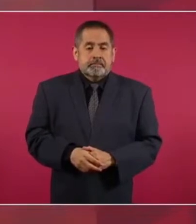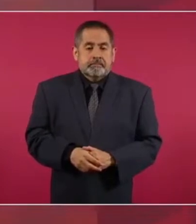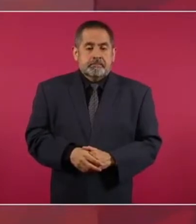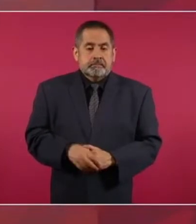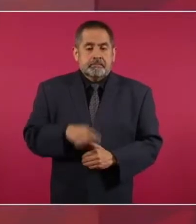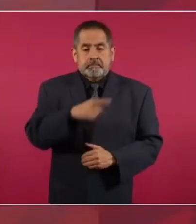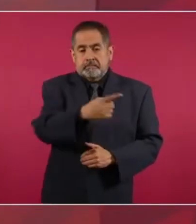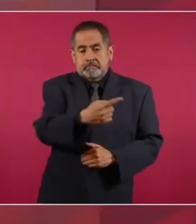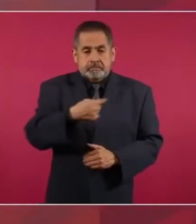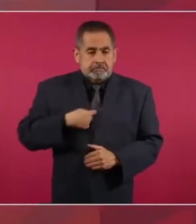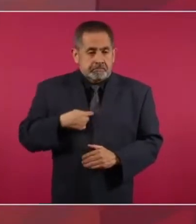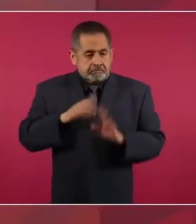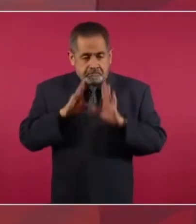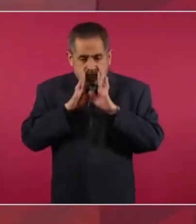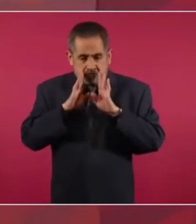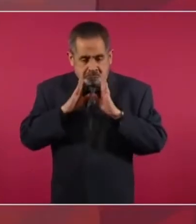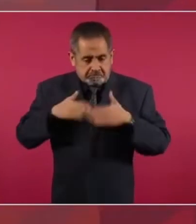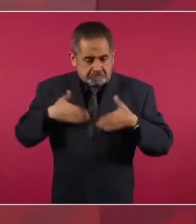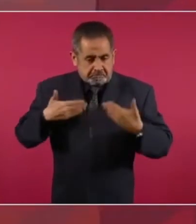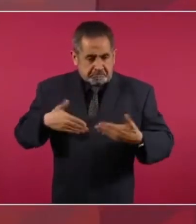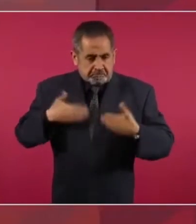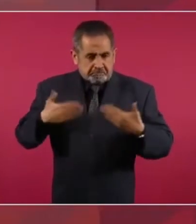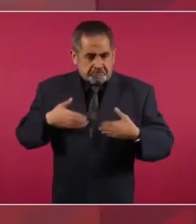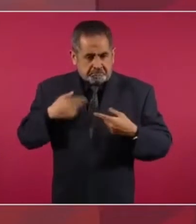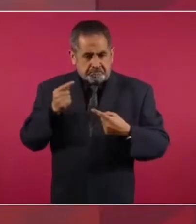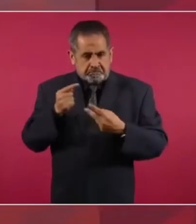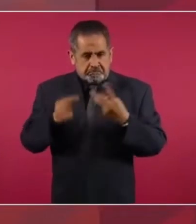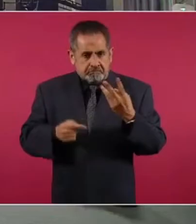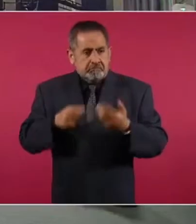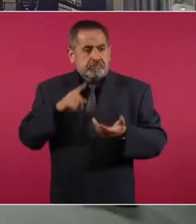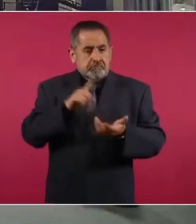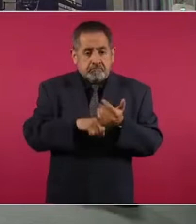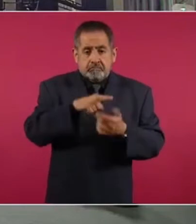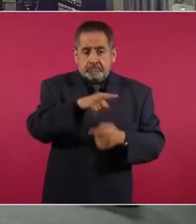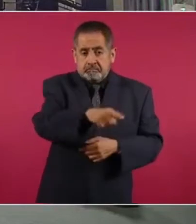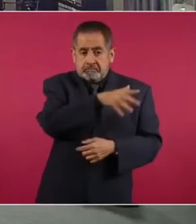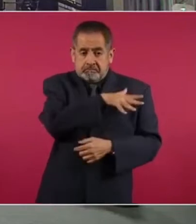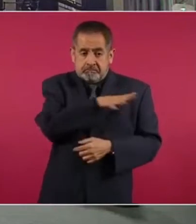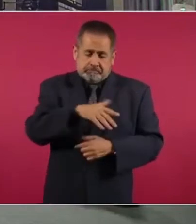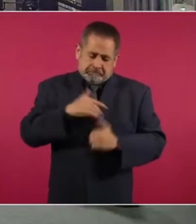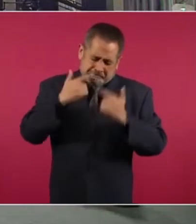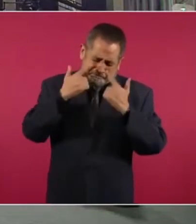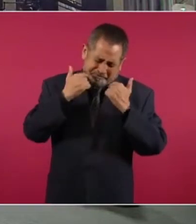a confesarme cosas, y lloró.